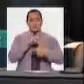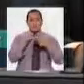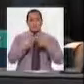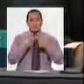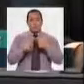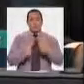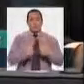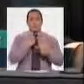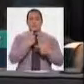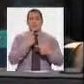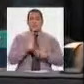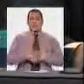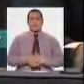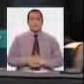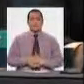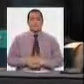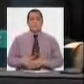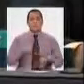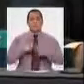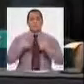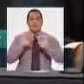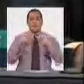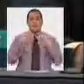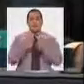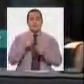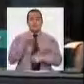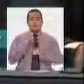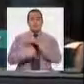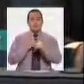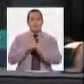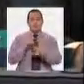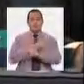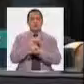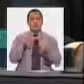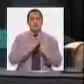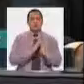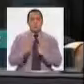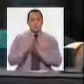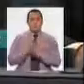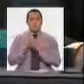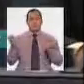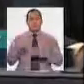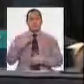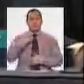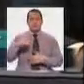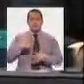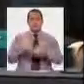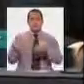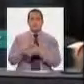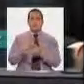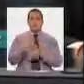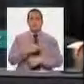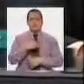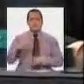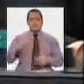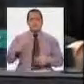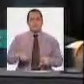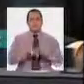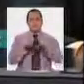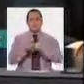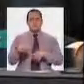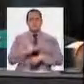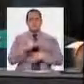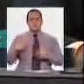segundo es que la Corte Interamericana no procesa casos contra el Poder Ejecutivo ni contra el Ministerio de